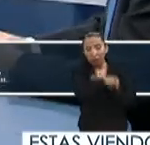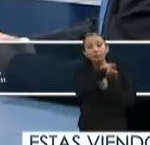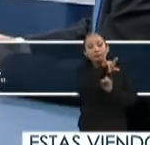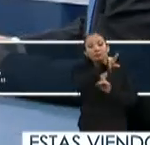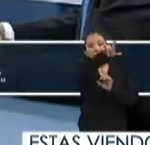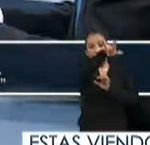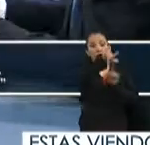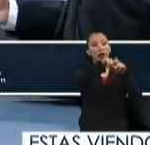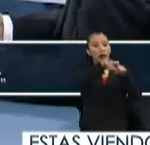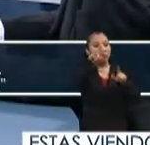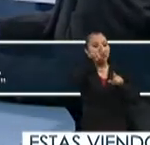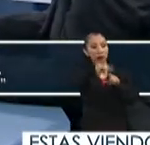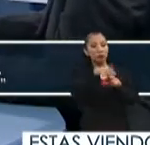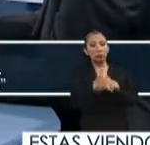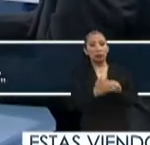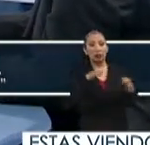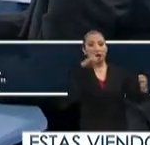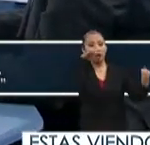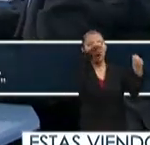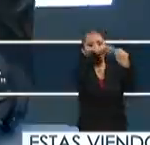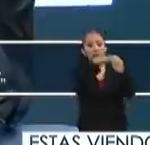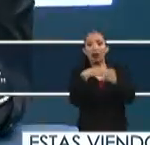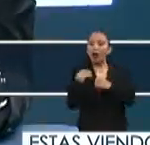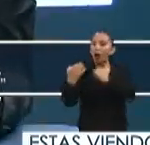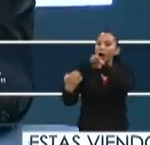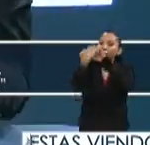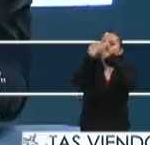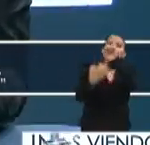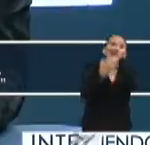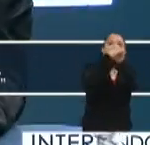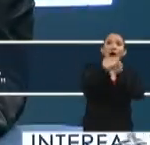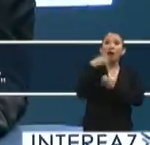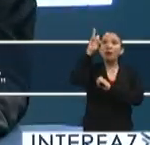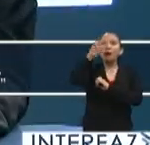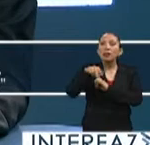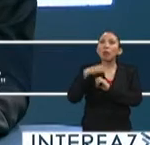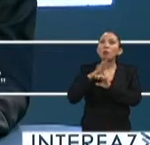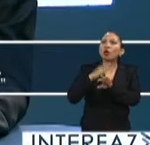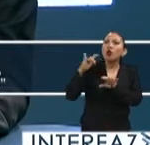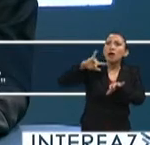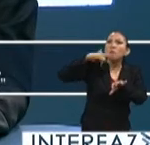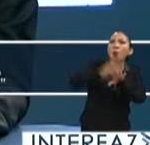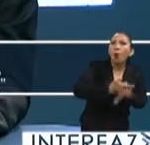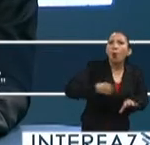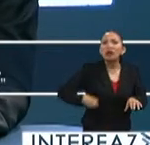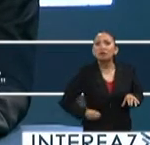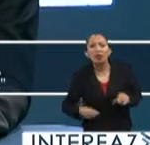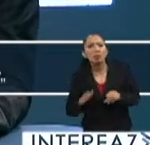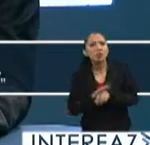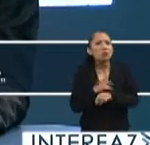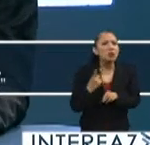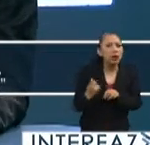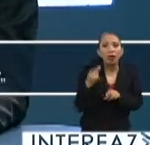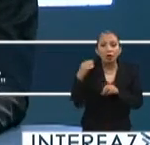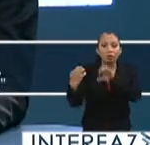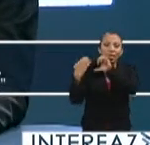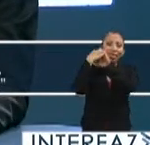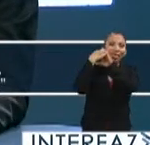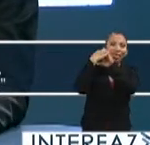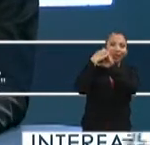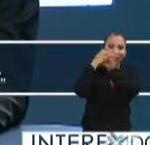que hemos caído en el engaño por mucho tiempo pensando cuál fue la causa del accidente. Pero también